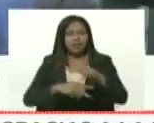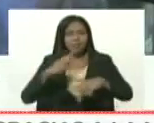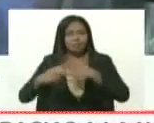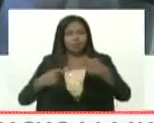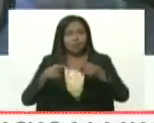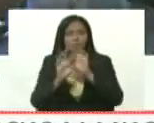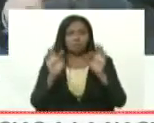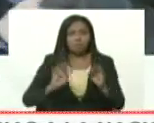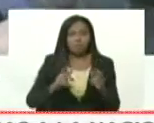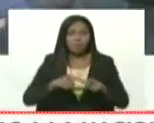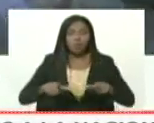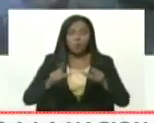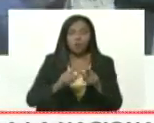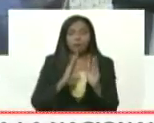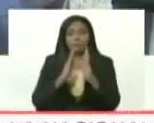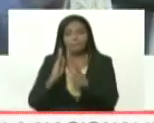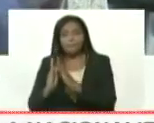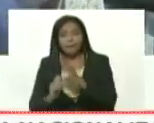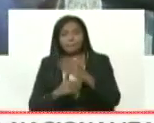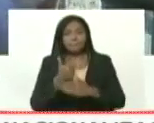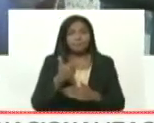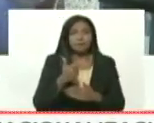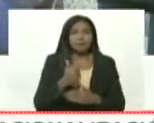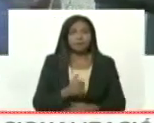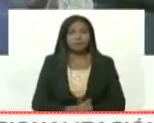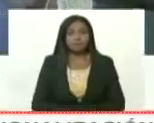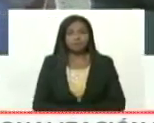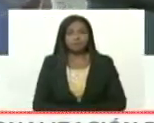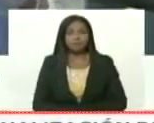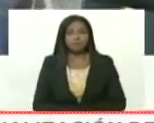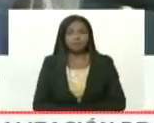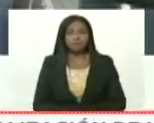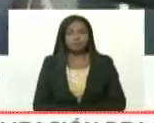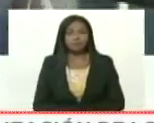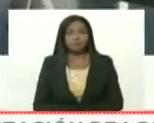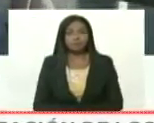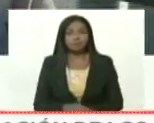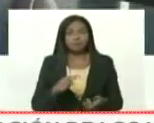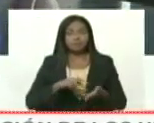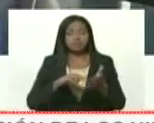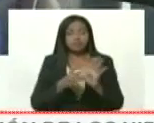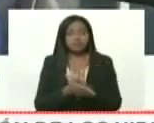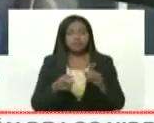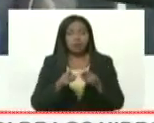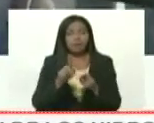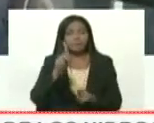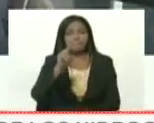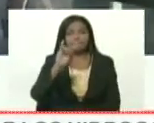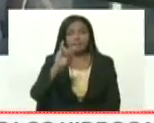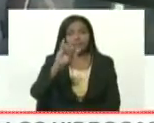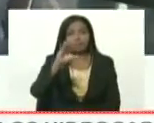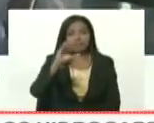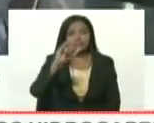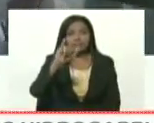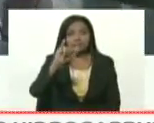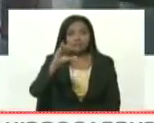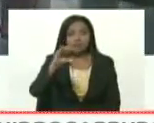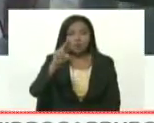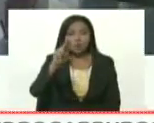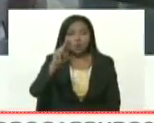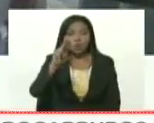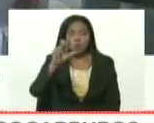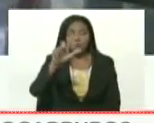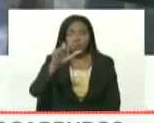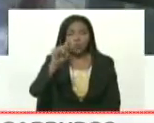en sitios controlados, llamado la acuicultura y la piscicultura, sí, ¿no? Donde se producen